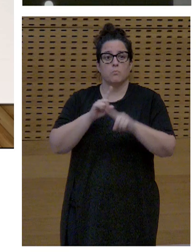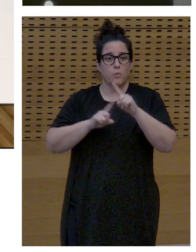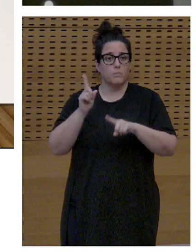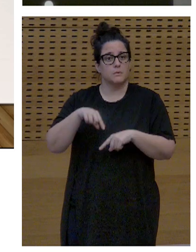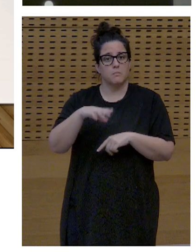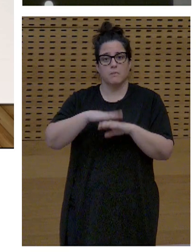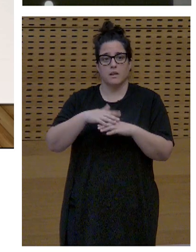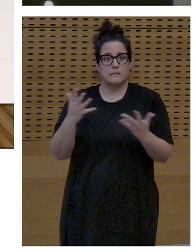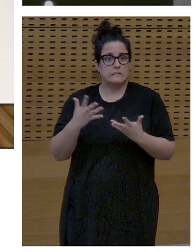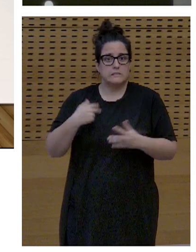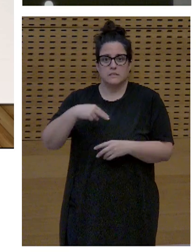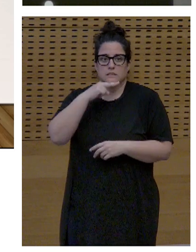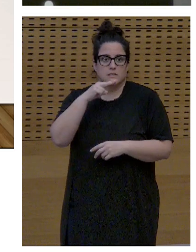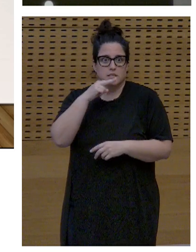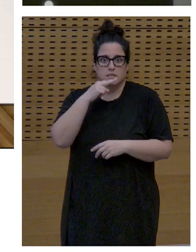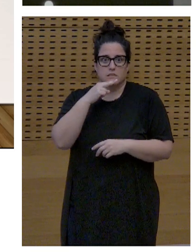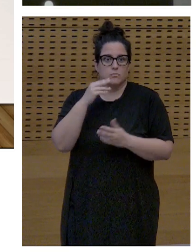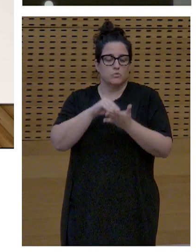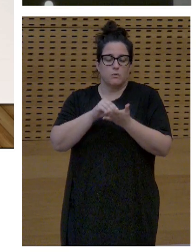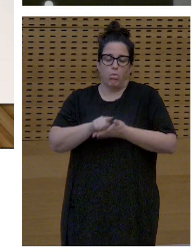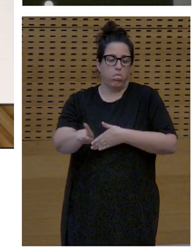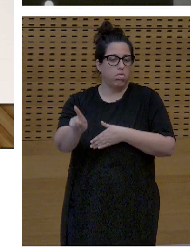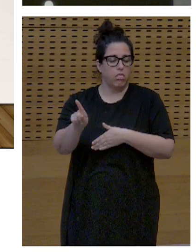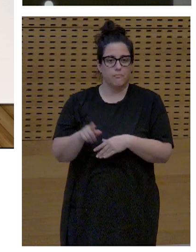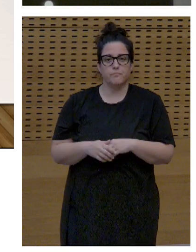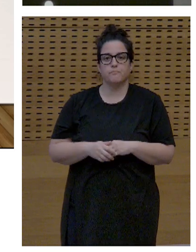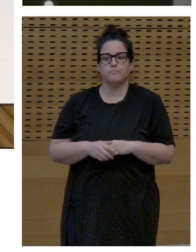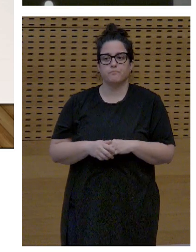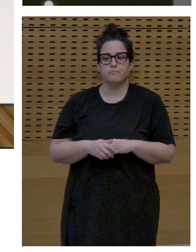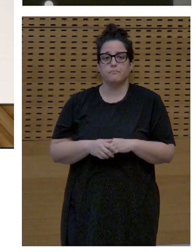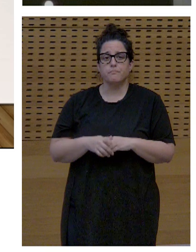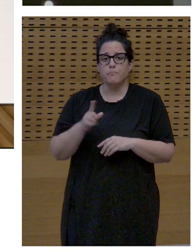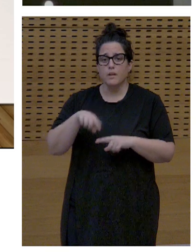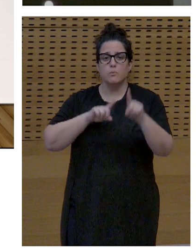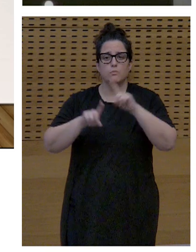urgencia miccional, a veces con incontinencia, los trastornos